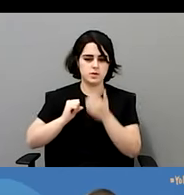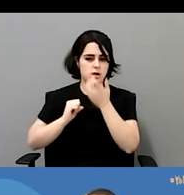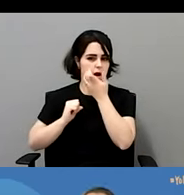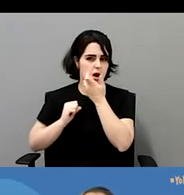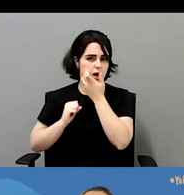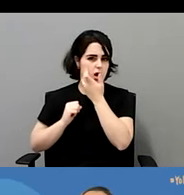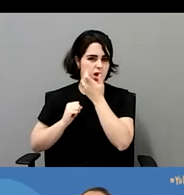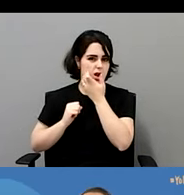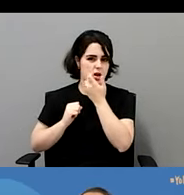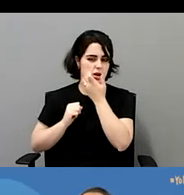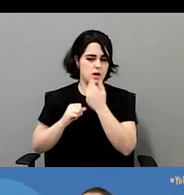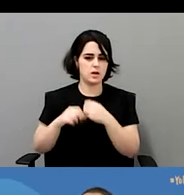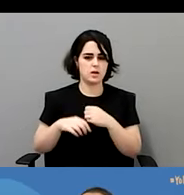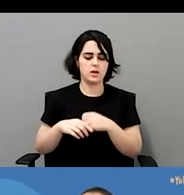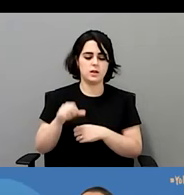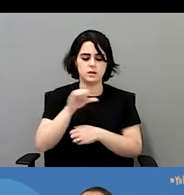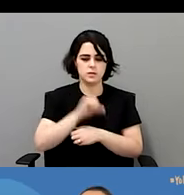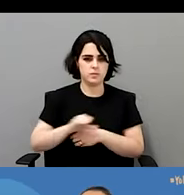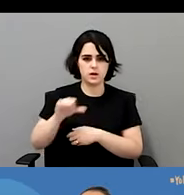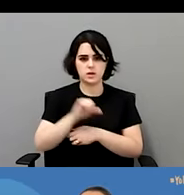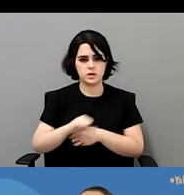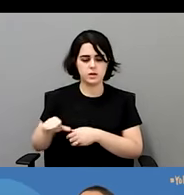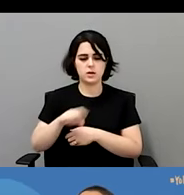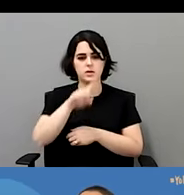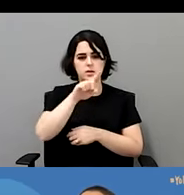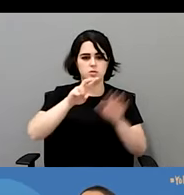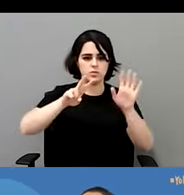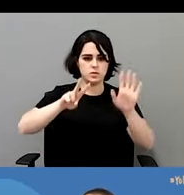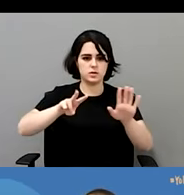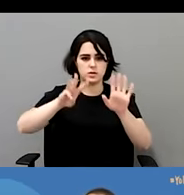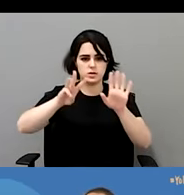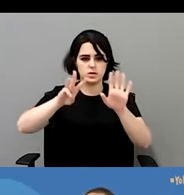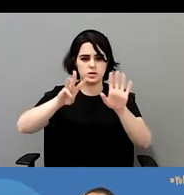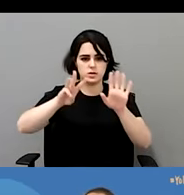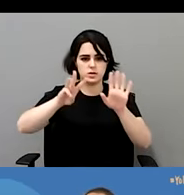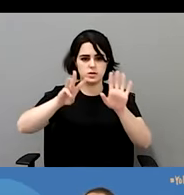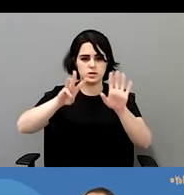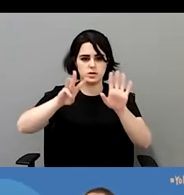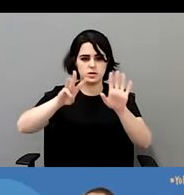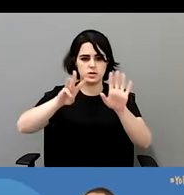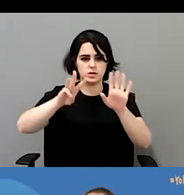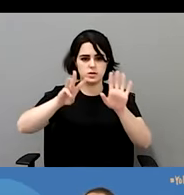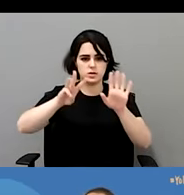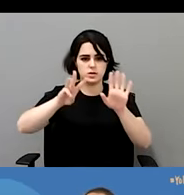a la semana, y hoy en día no hay